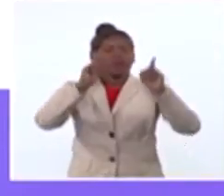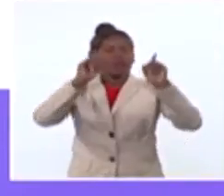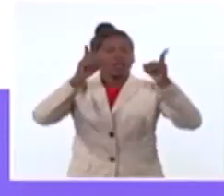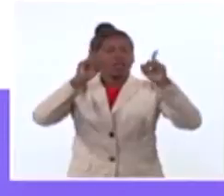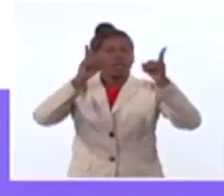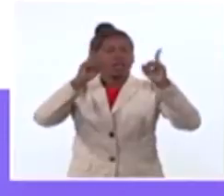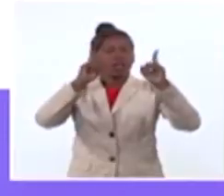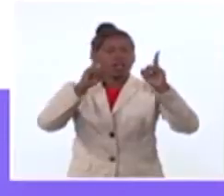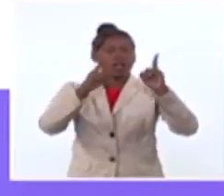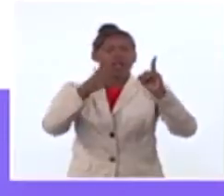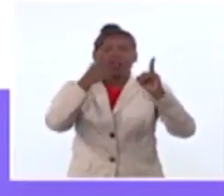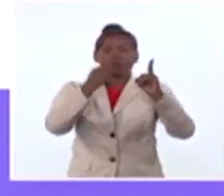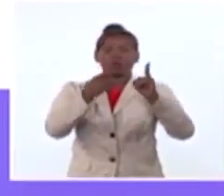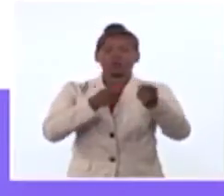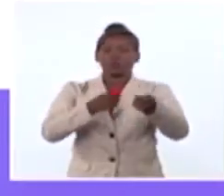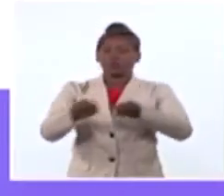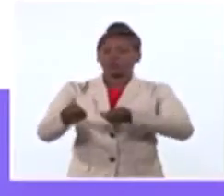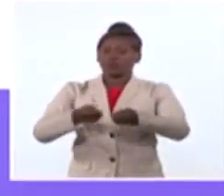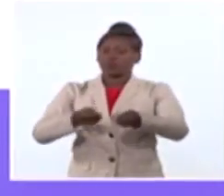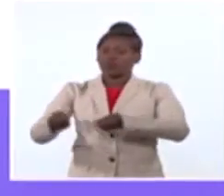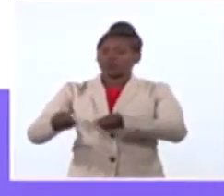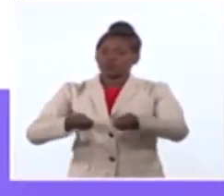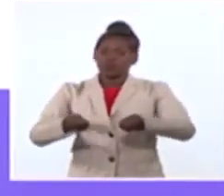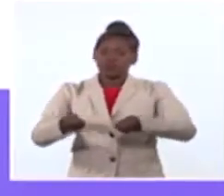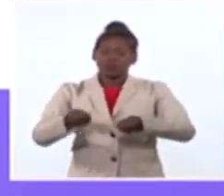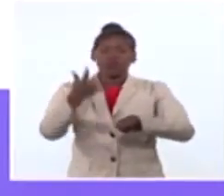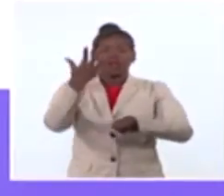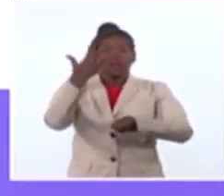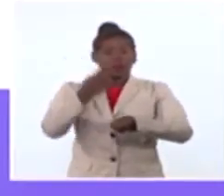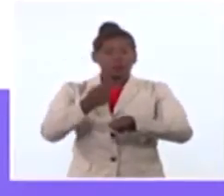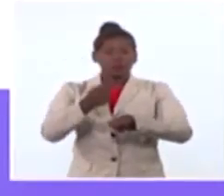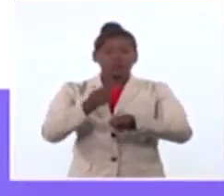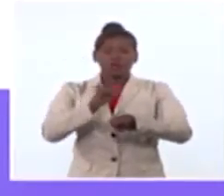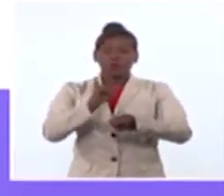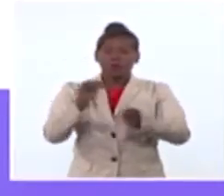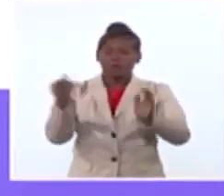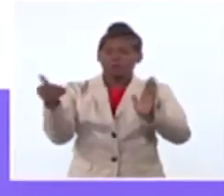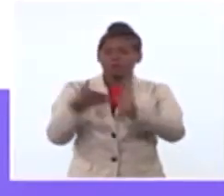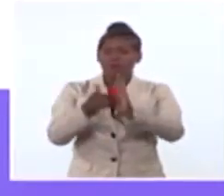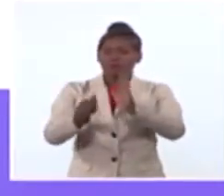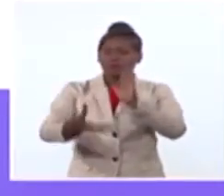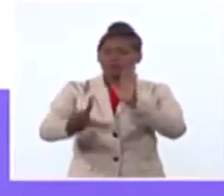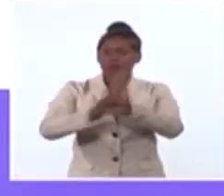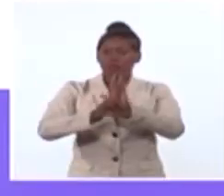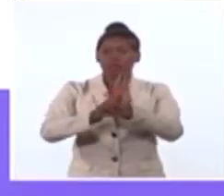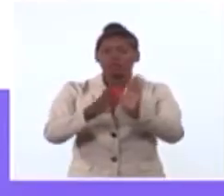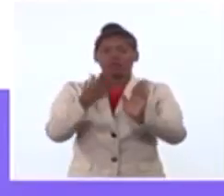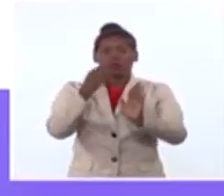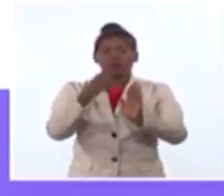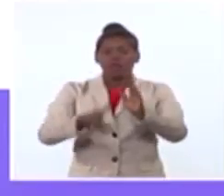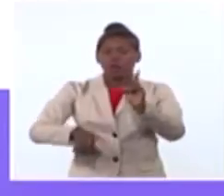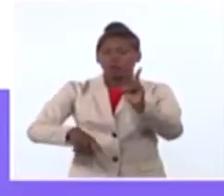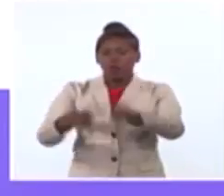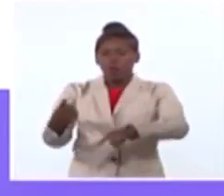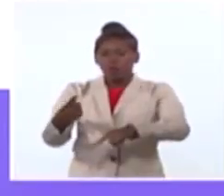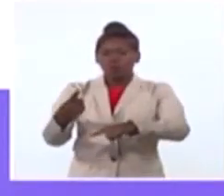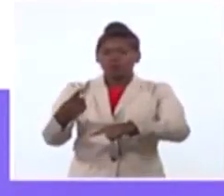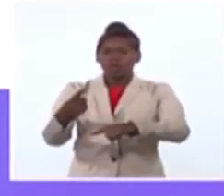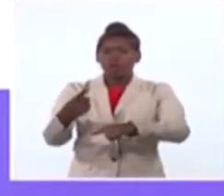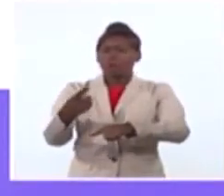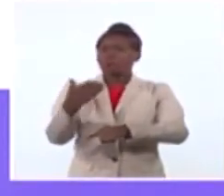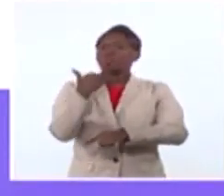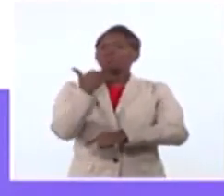constitucional, a las leyes cubanas, a las autoridades. Plantean